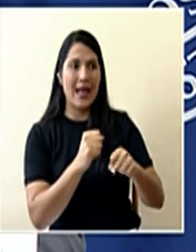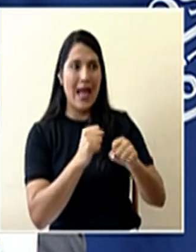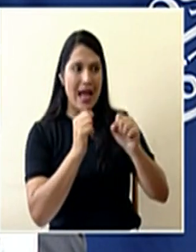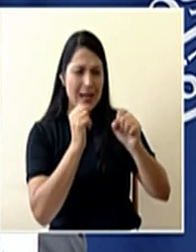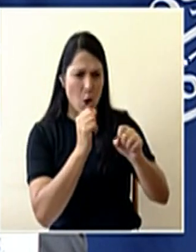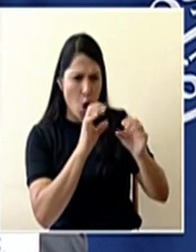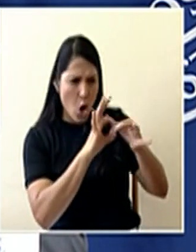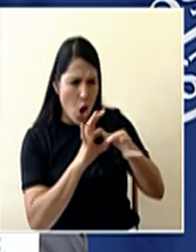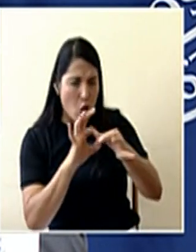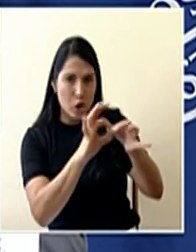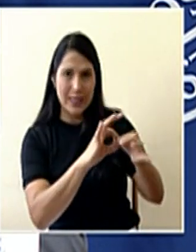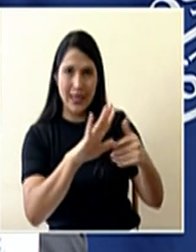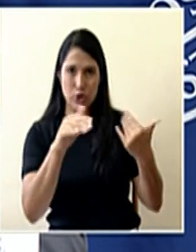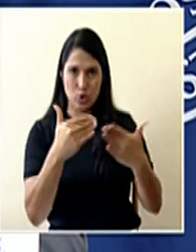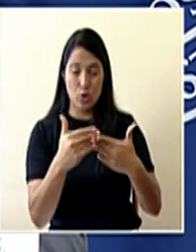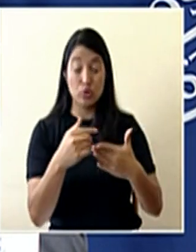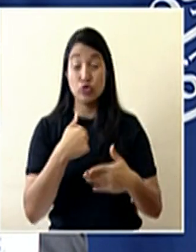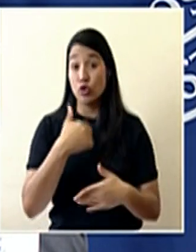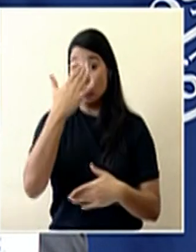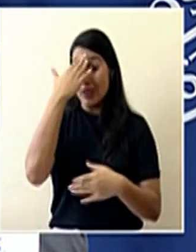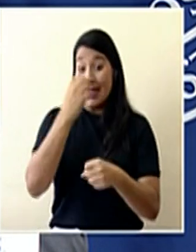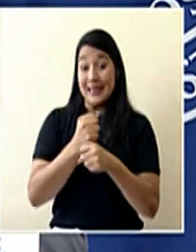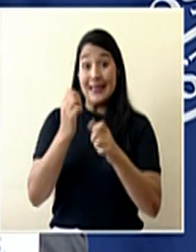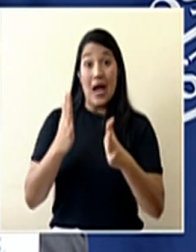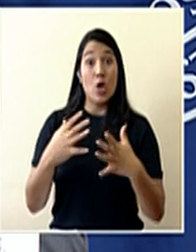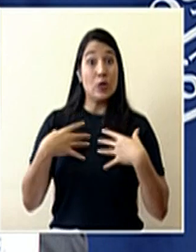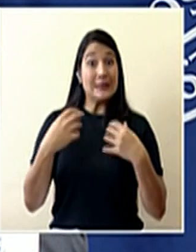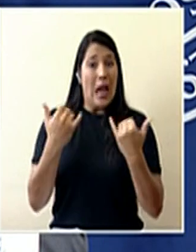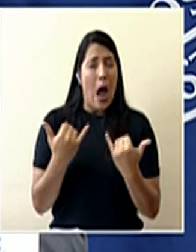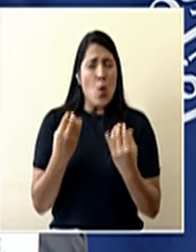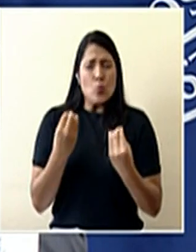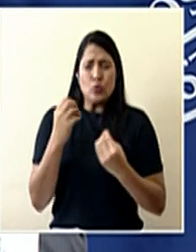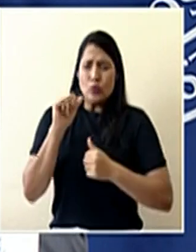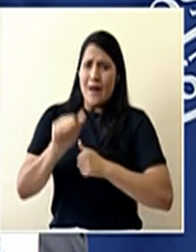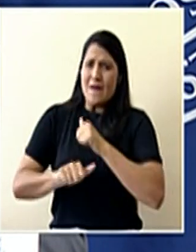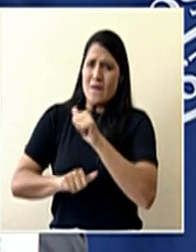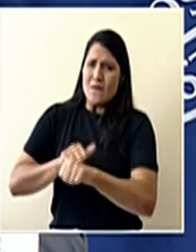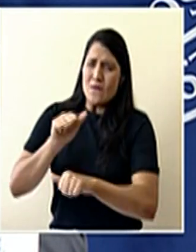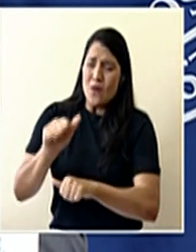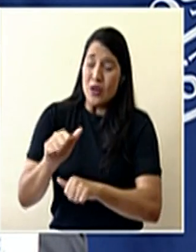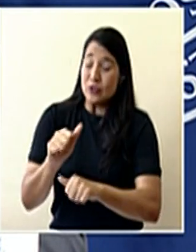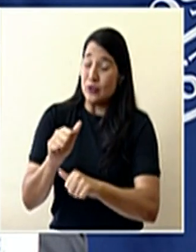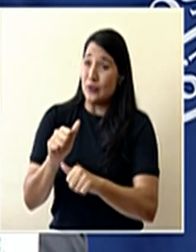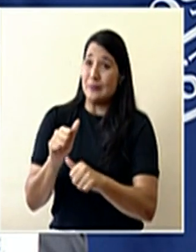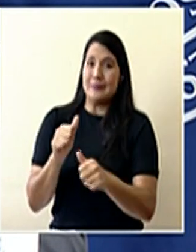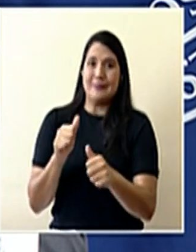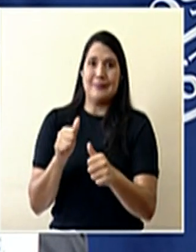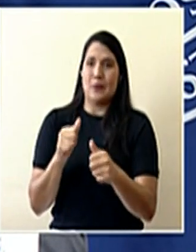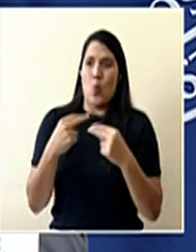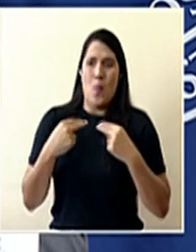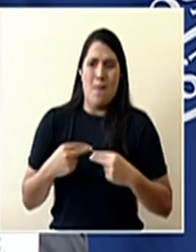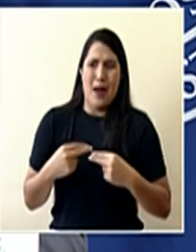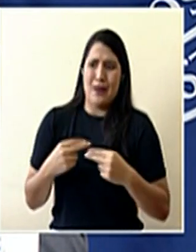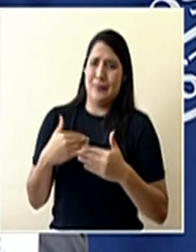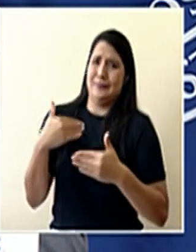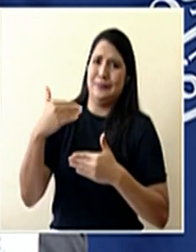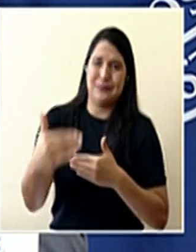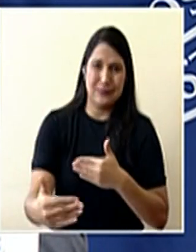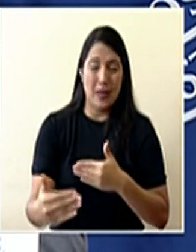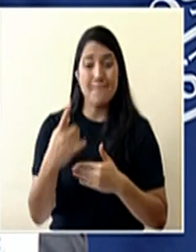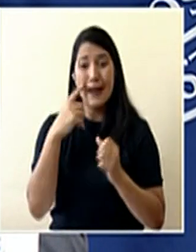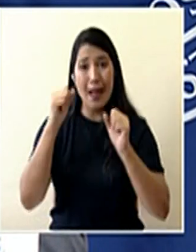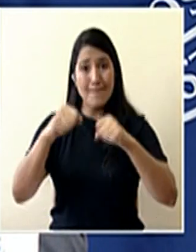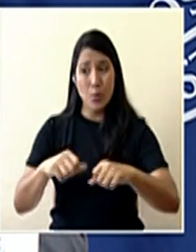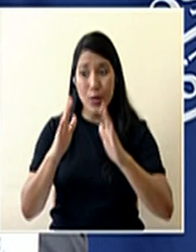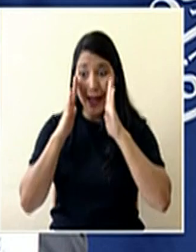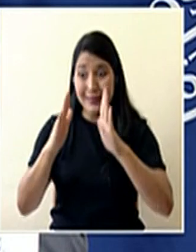desplazamiento. Les aseguro que el personal de salud en este momento está haciendo un esfuerzo más que humano, casi, si se puede decir, para poder cubrir todo